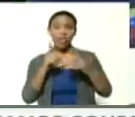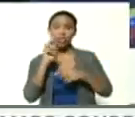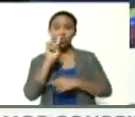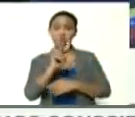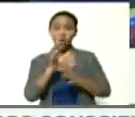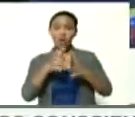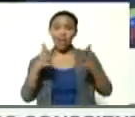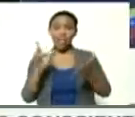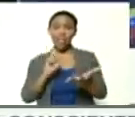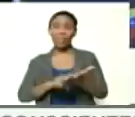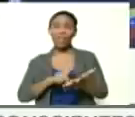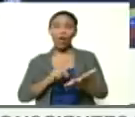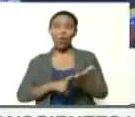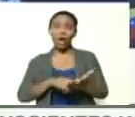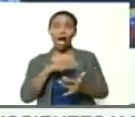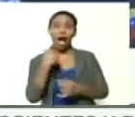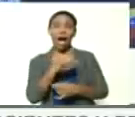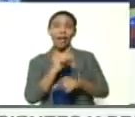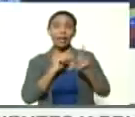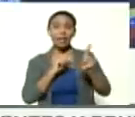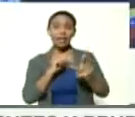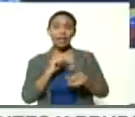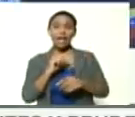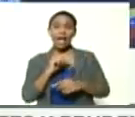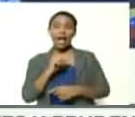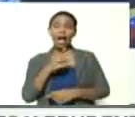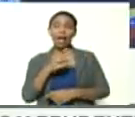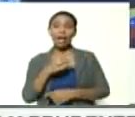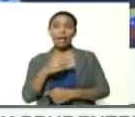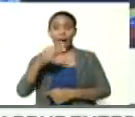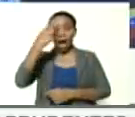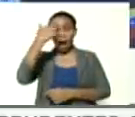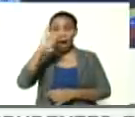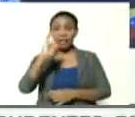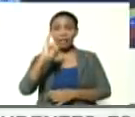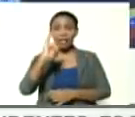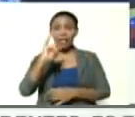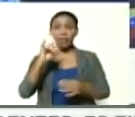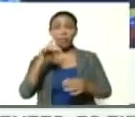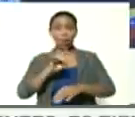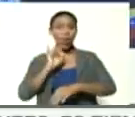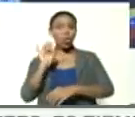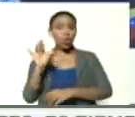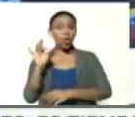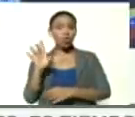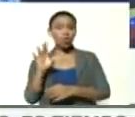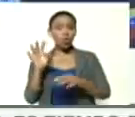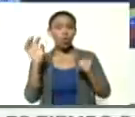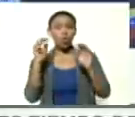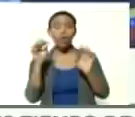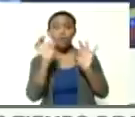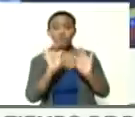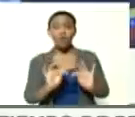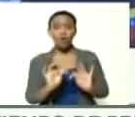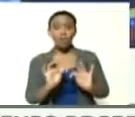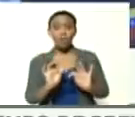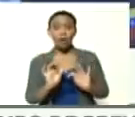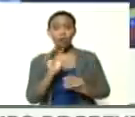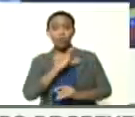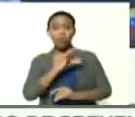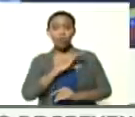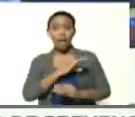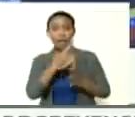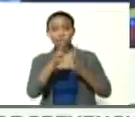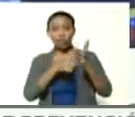continente. Haití, por lo doloroso de su condición social, estructural,